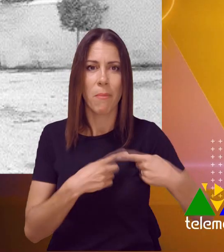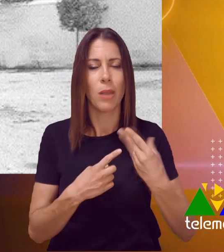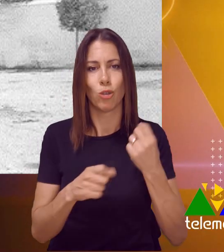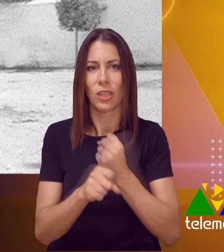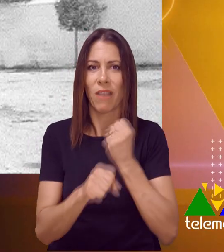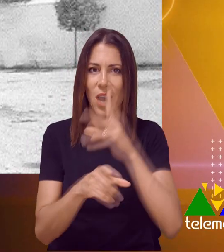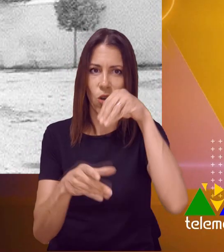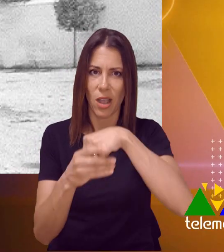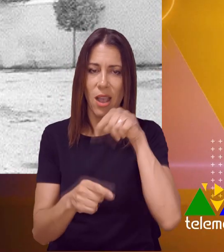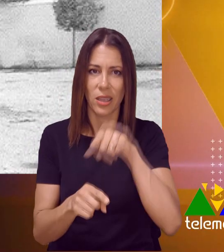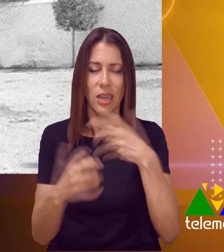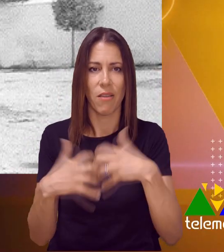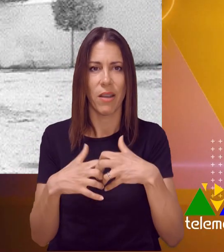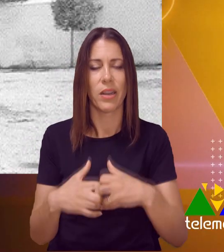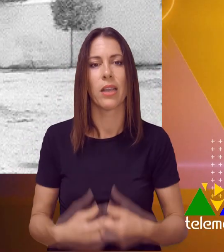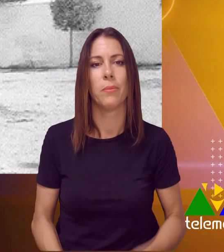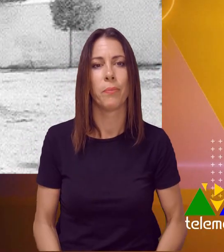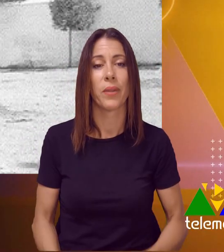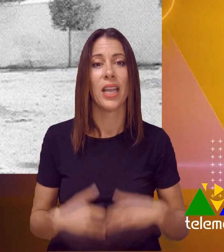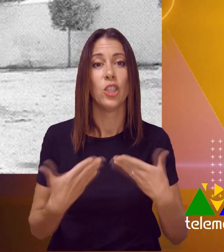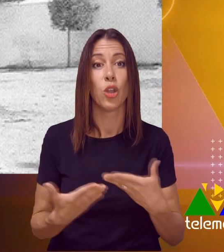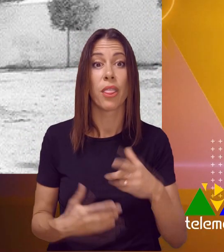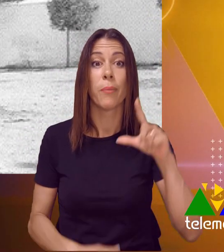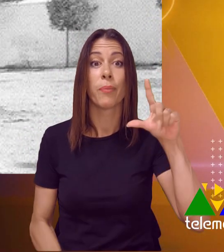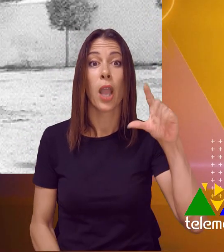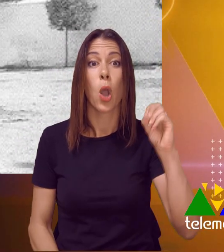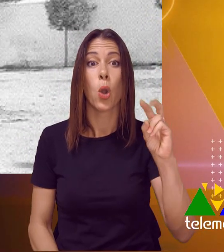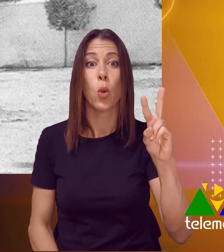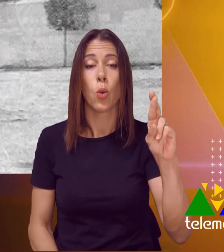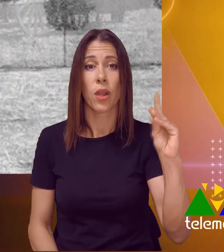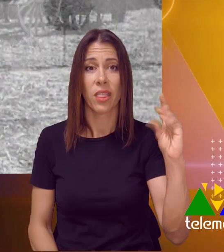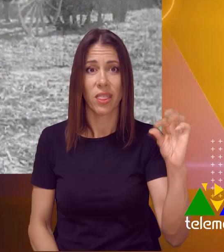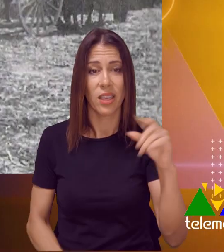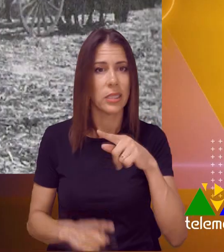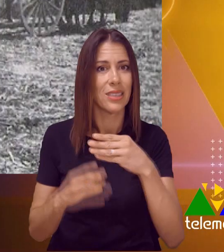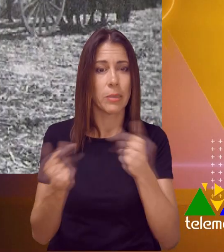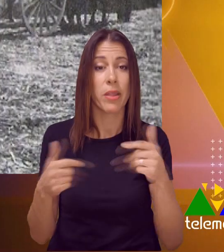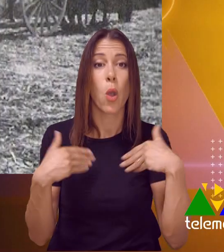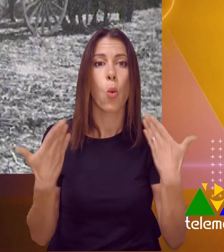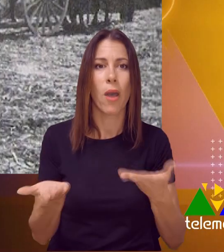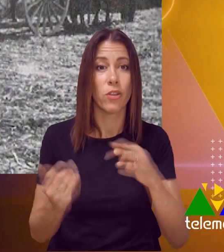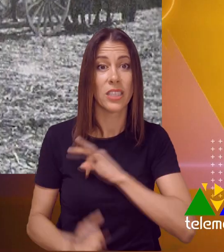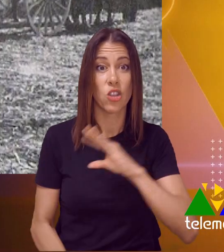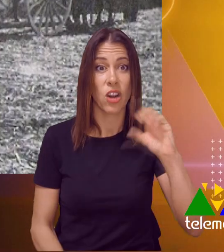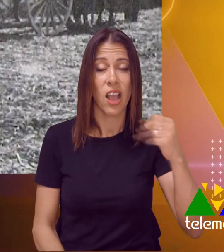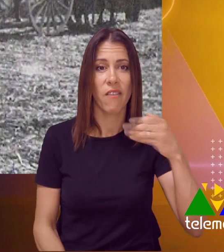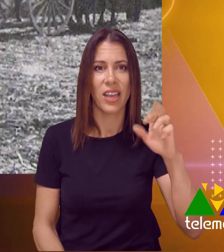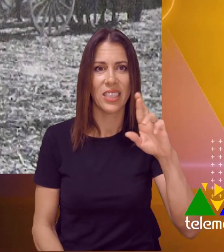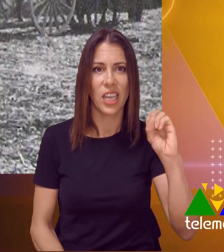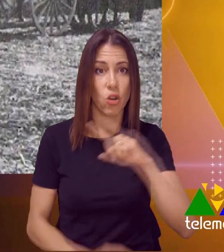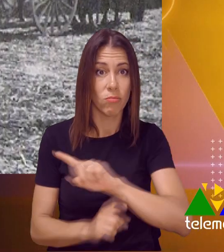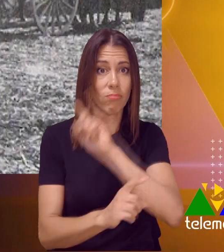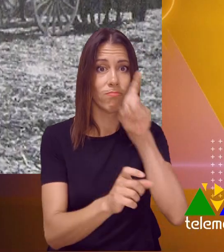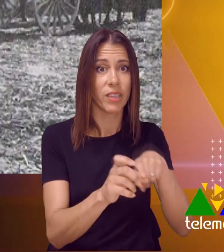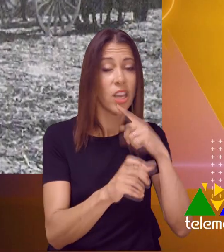fábrica del Pilar. La fábrica Lourdes desaparece cuando Jiménez Caballero se integra en la Sociedad